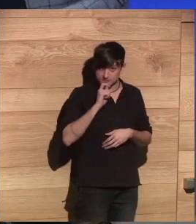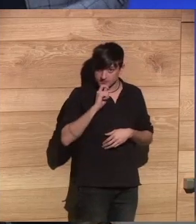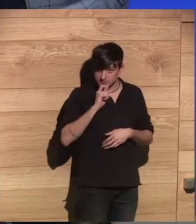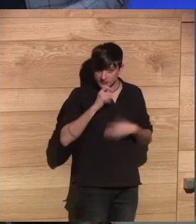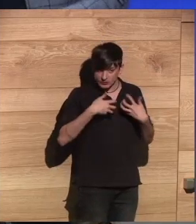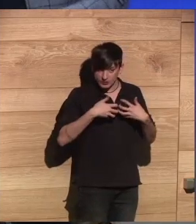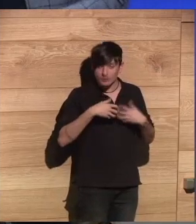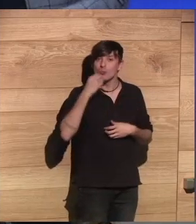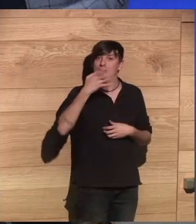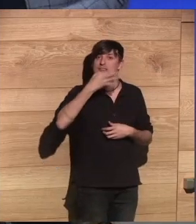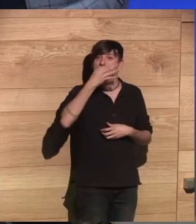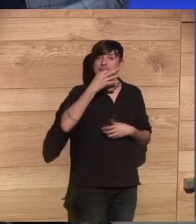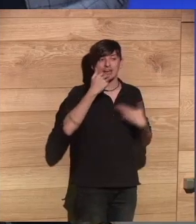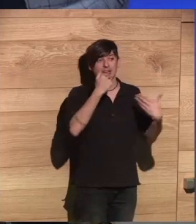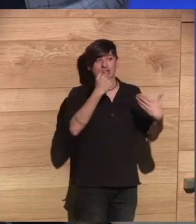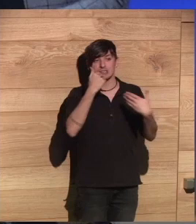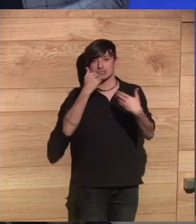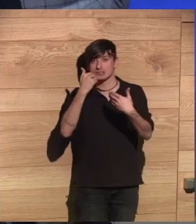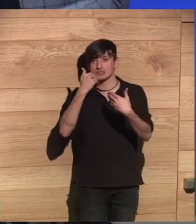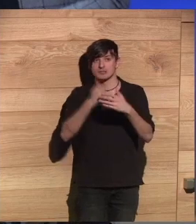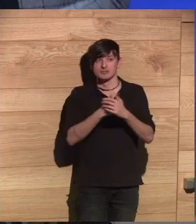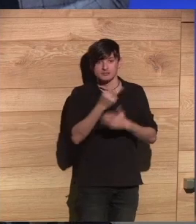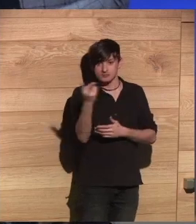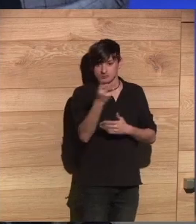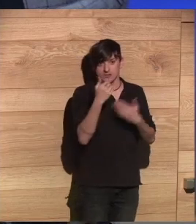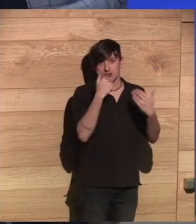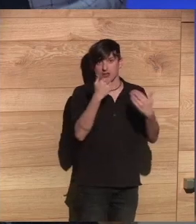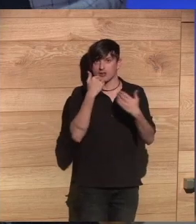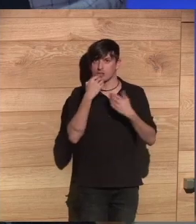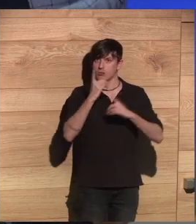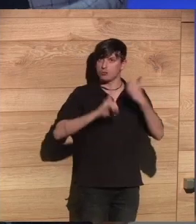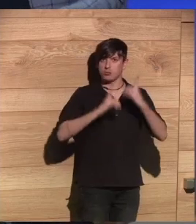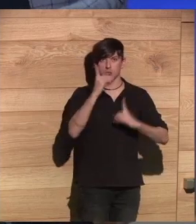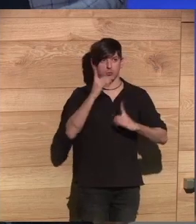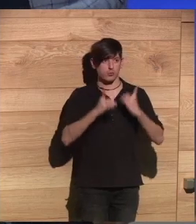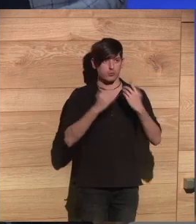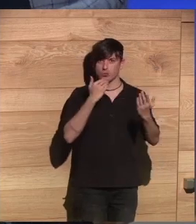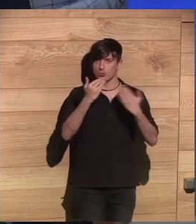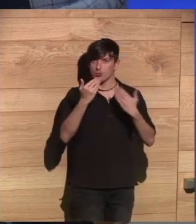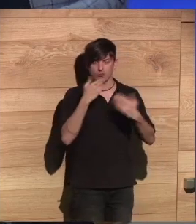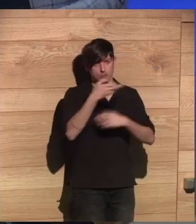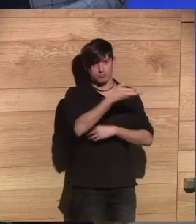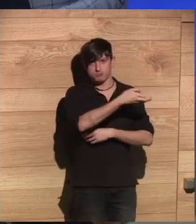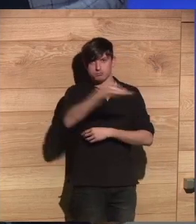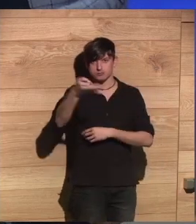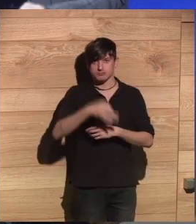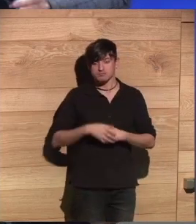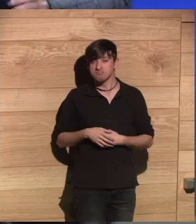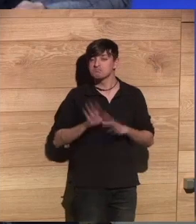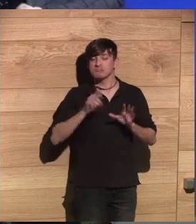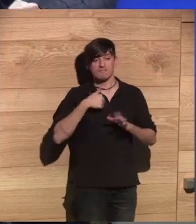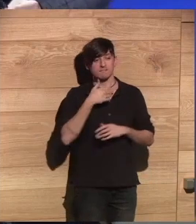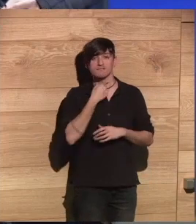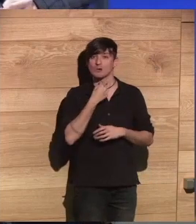Bueno, buenas tardes, muchas gracias a los dos. Es una conversación sublime. Pero